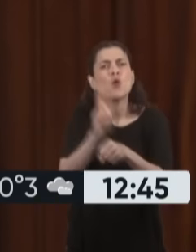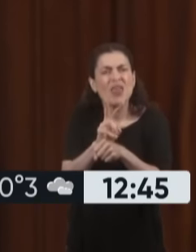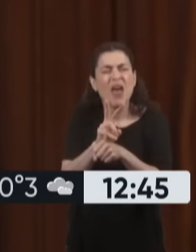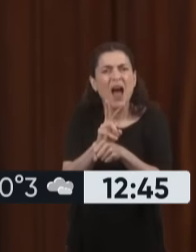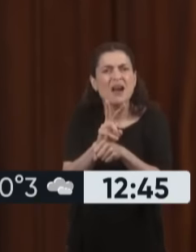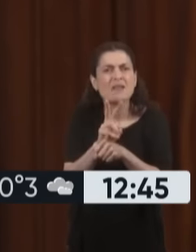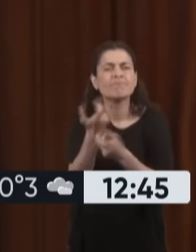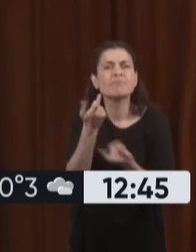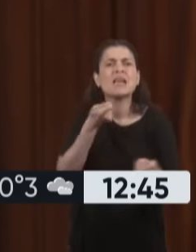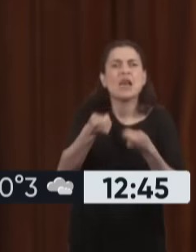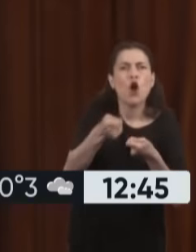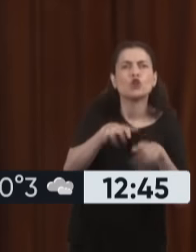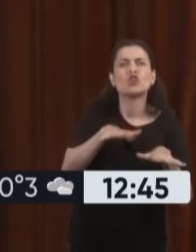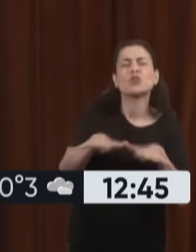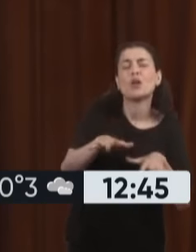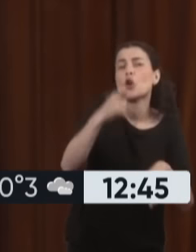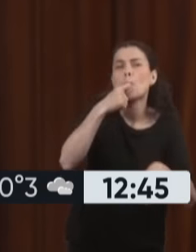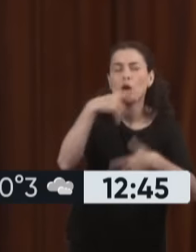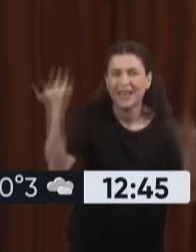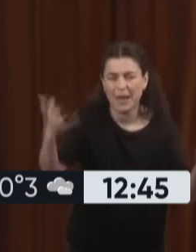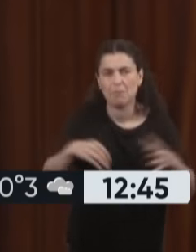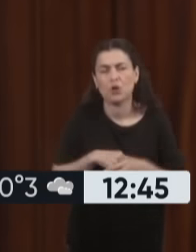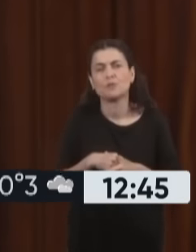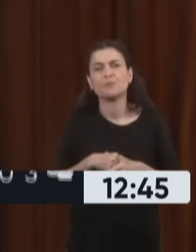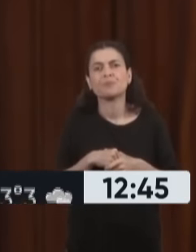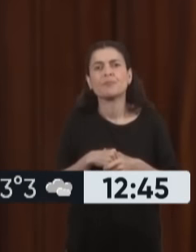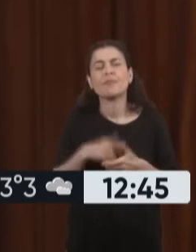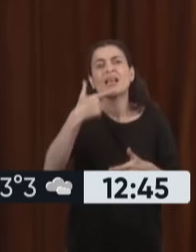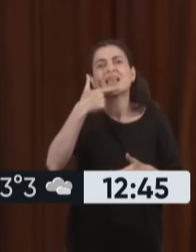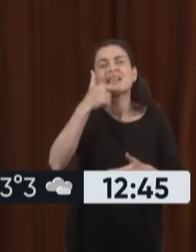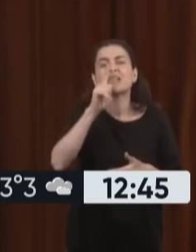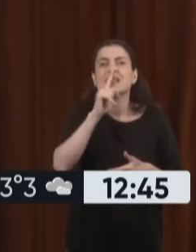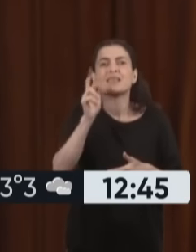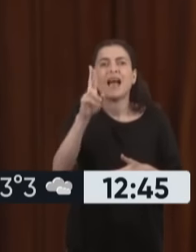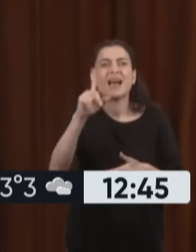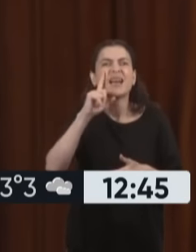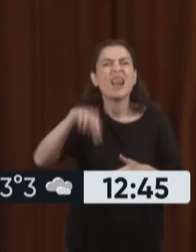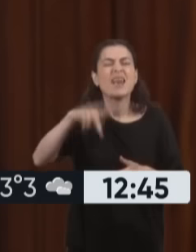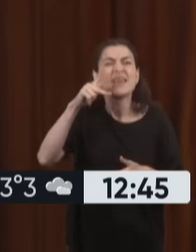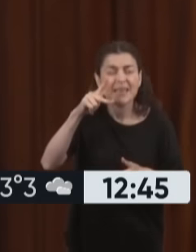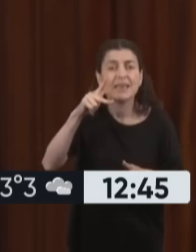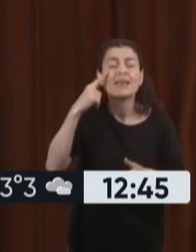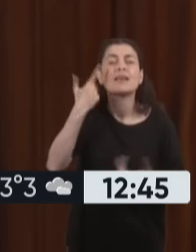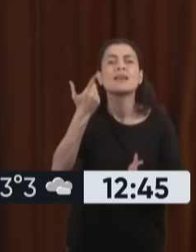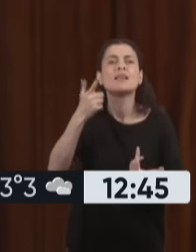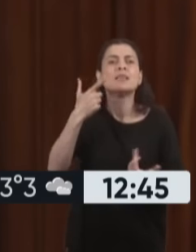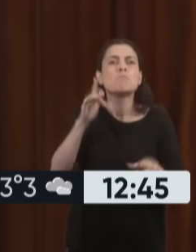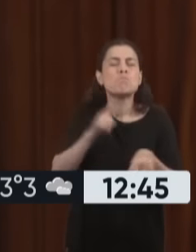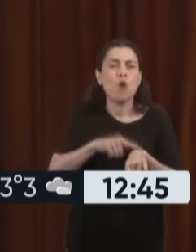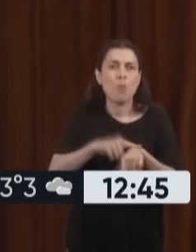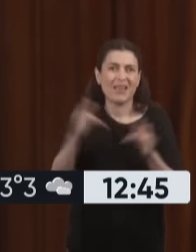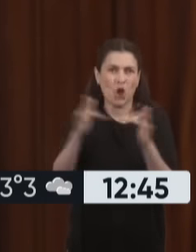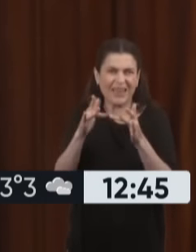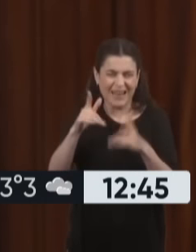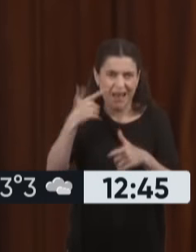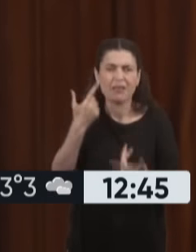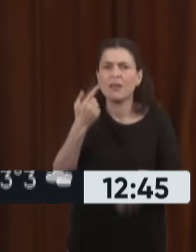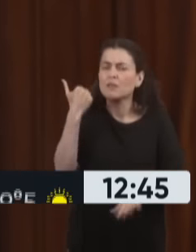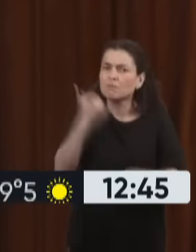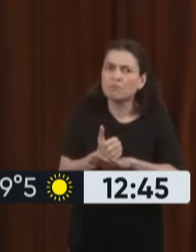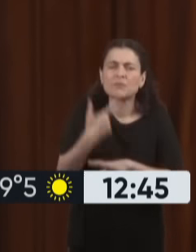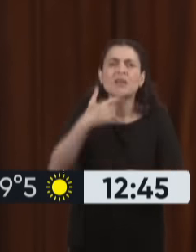poder. Un ejemplo claro es el caso de Starlink, cuya entrada permitimos ni bien asumimos, mejorando la